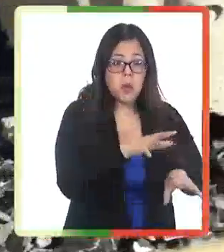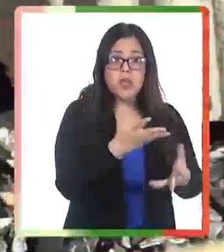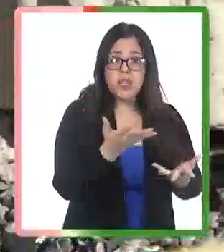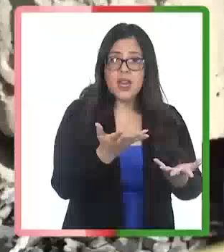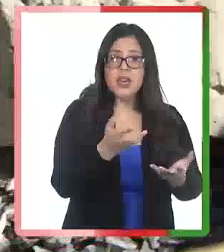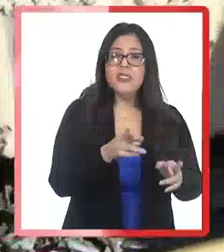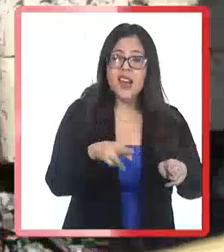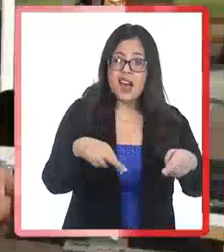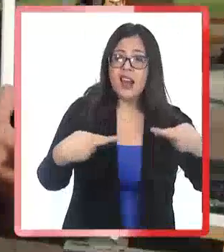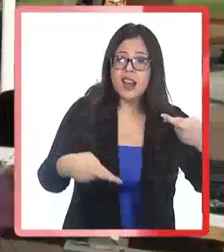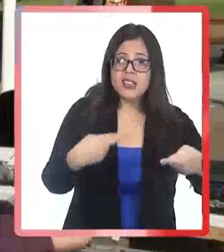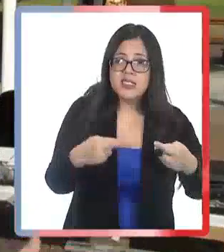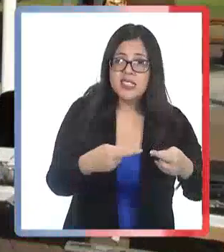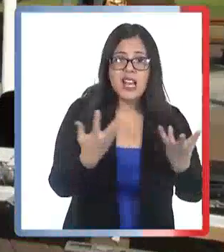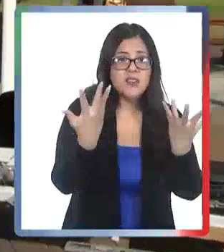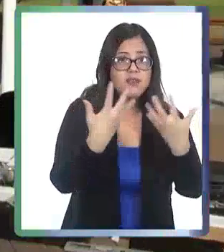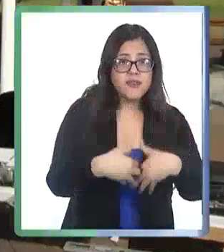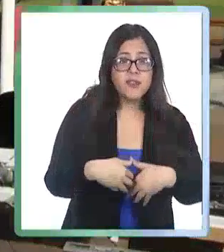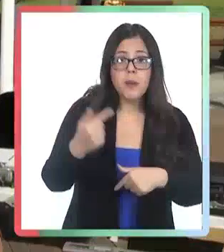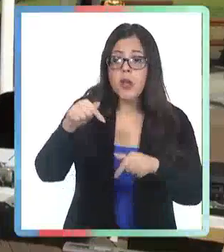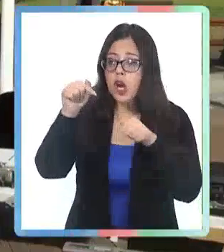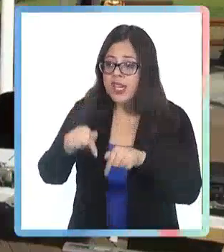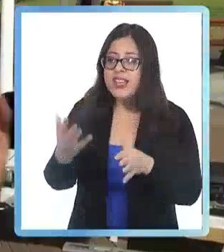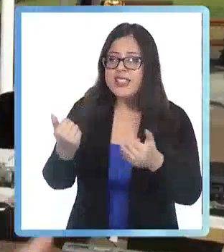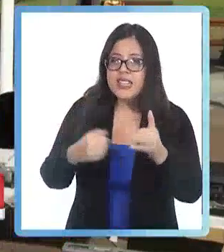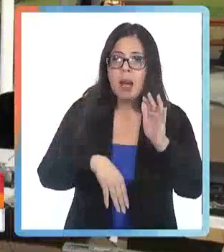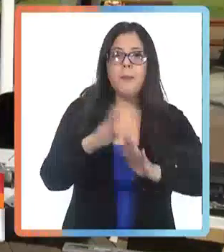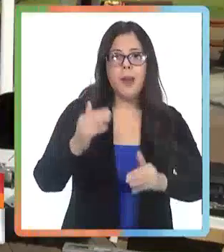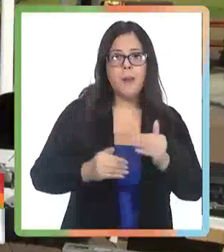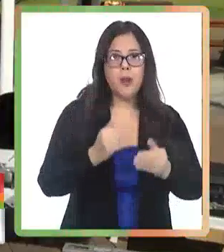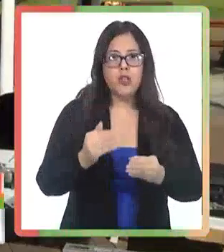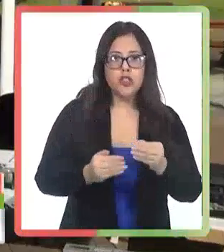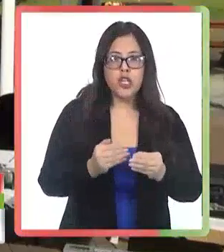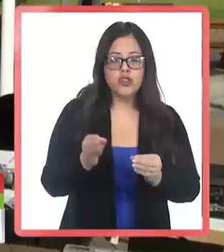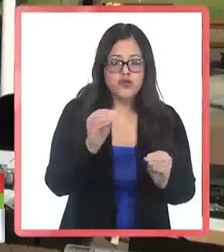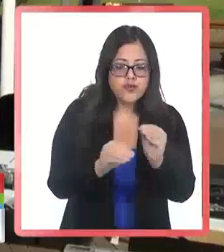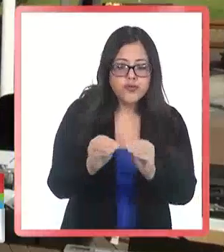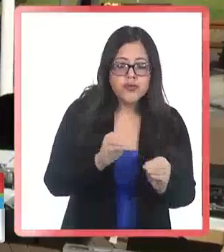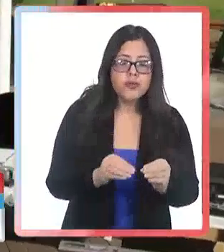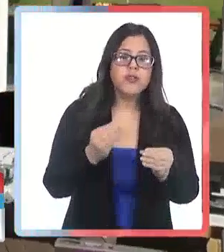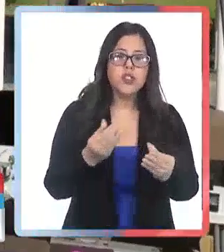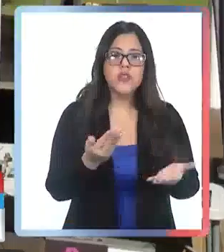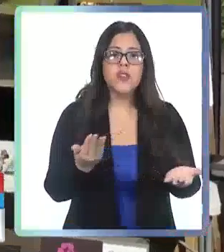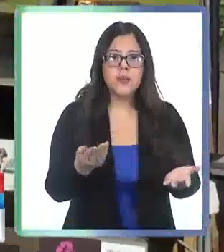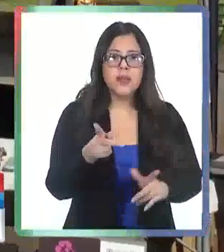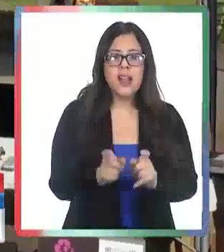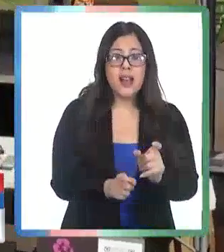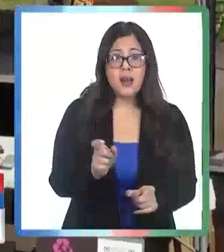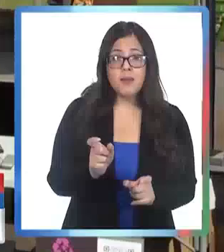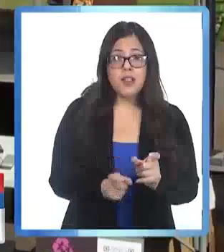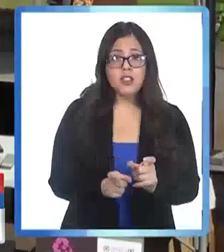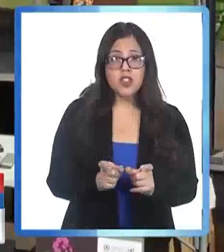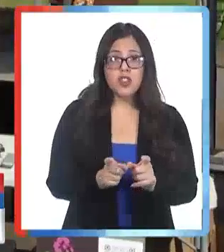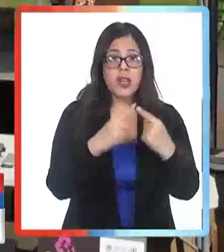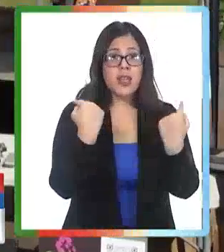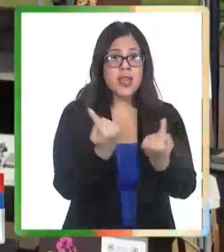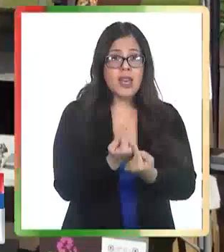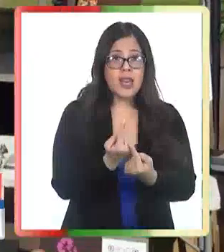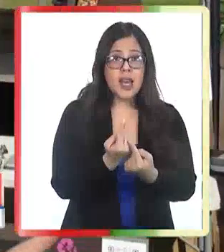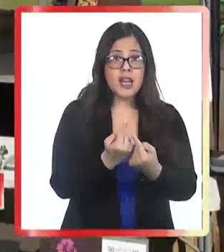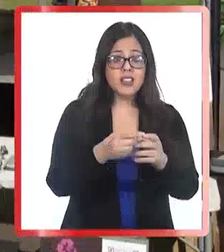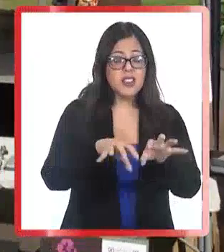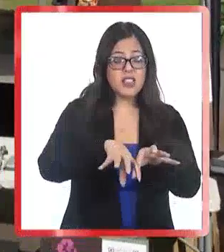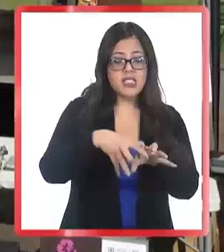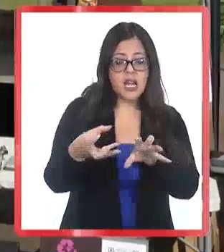Esto necesita un mayor detenimiento y un mayor procesamiento. Entonces, claro, la gente en general